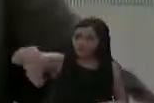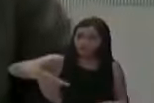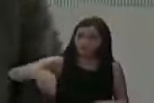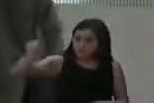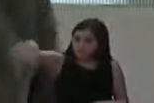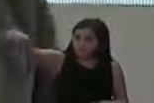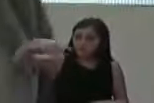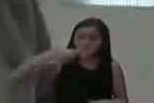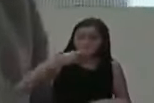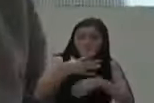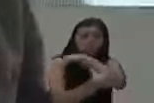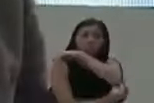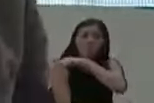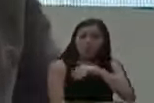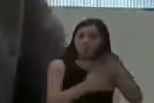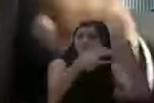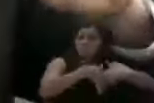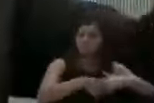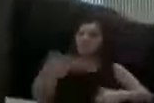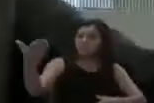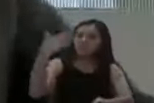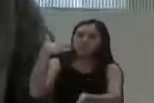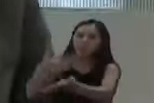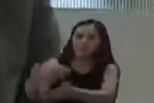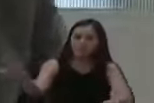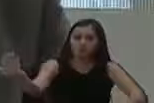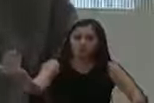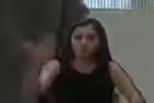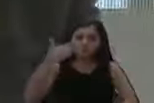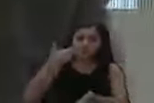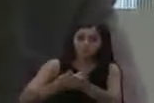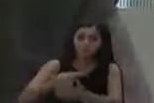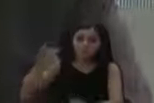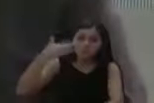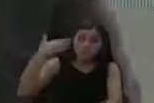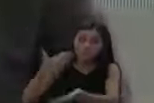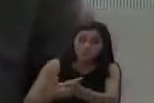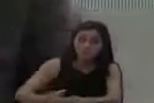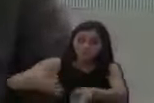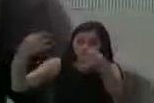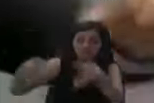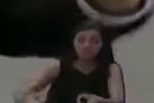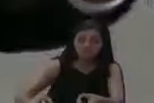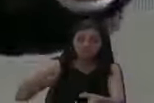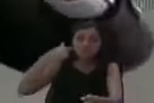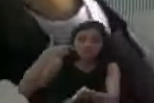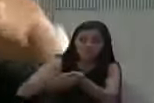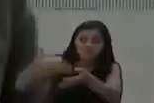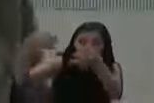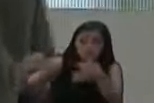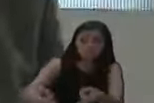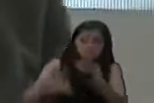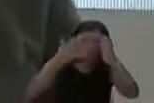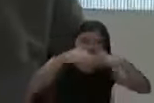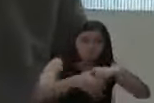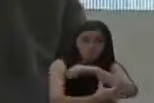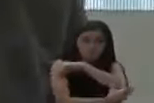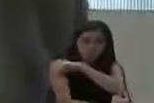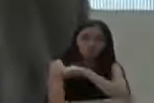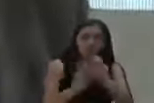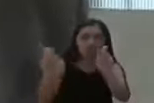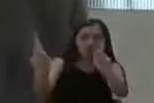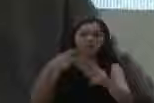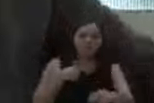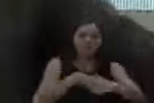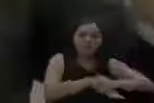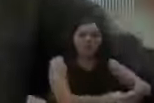perjudican a los pobres a la clase media retiraré las leyes definitivamente me demuestran que era para fondos Fiscales retiraré